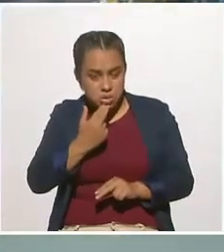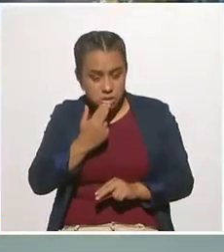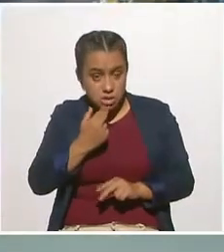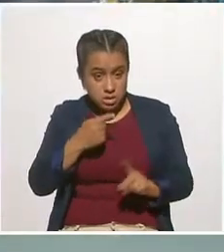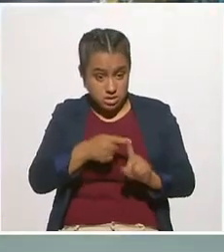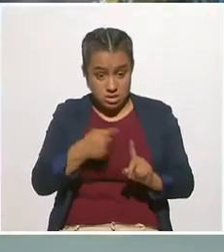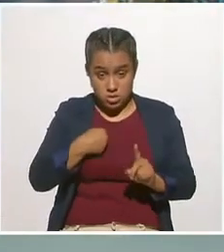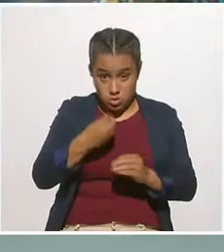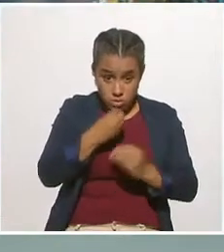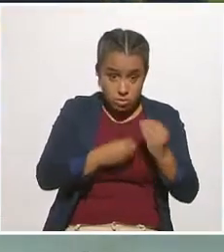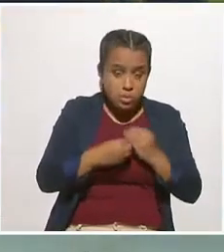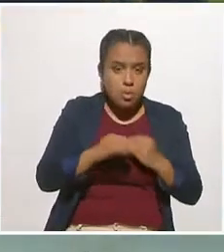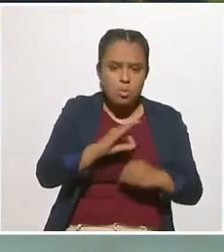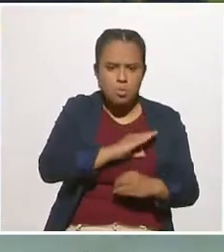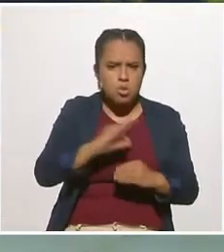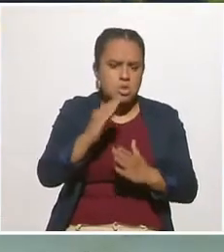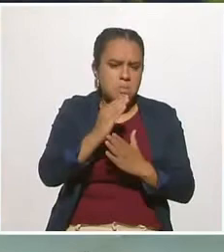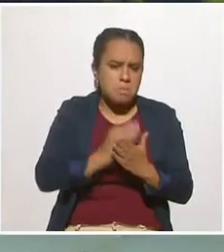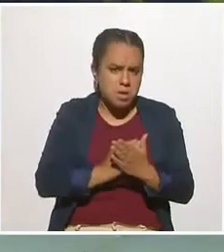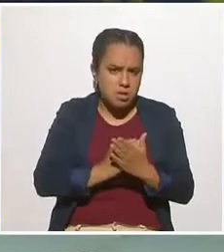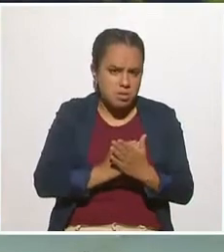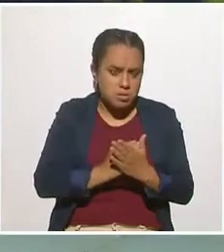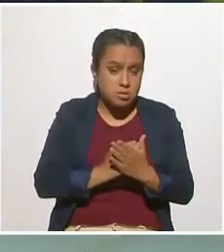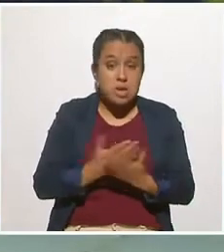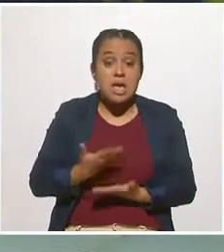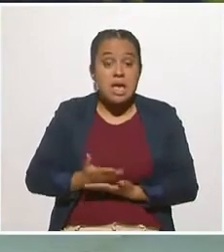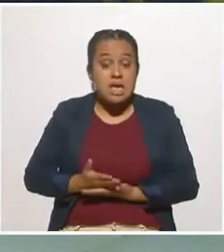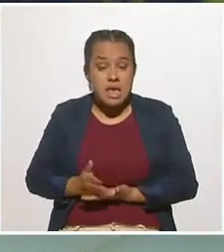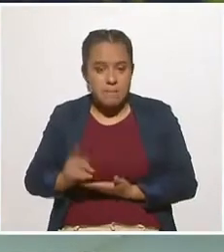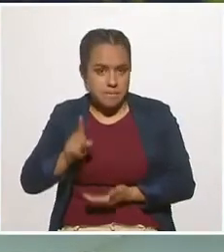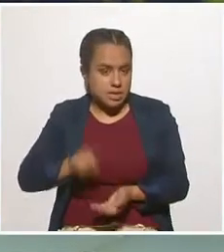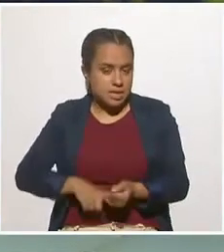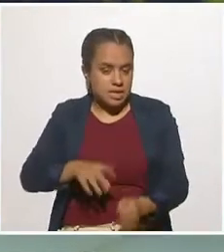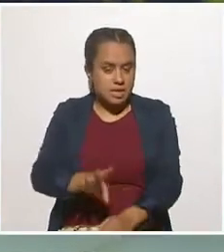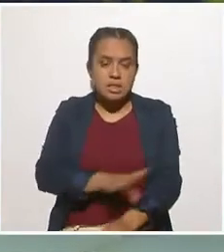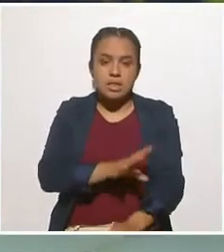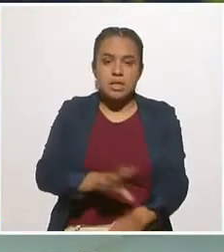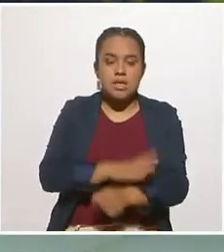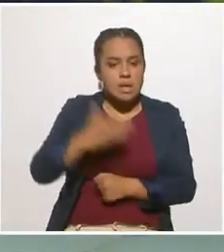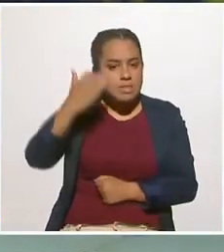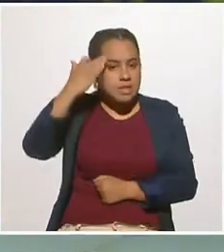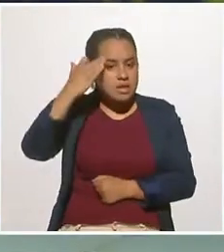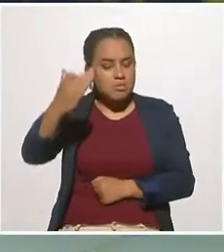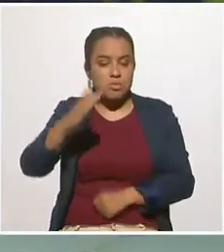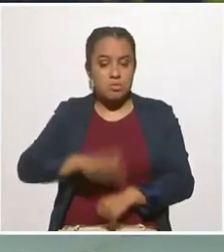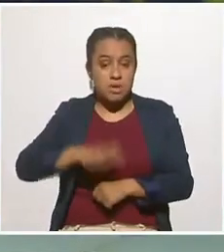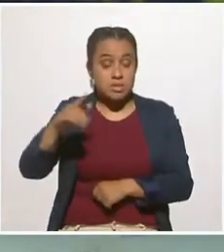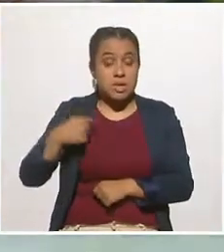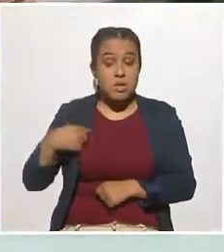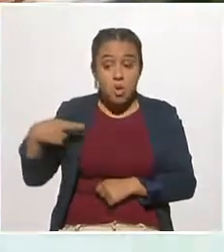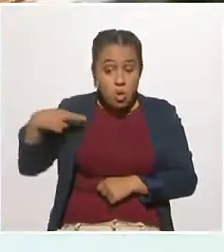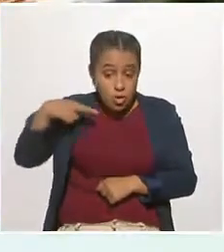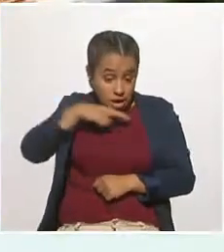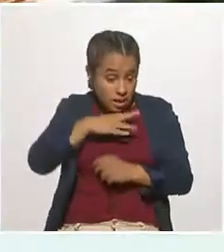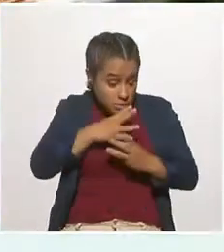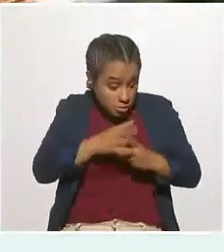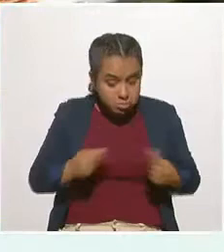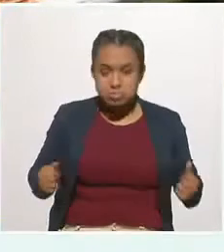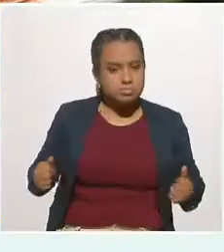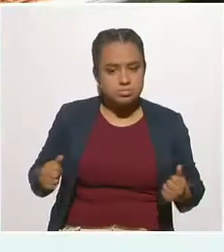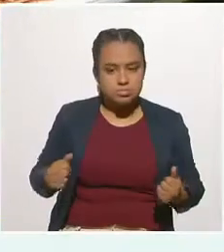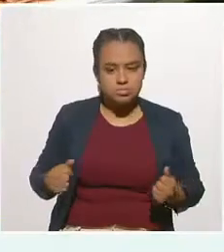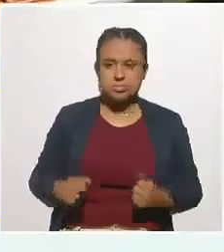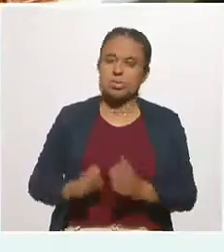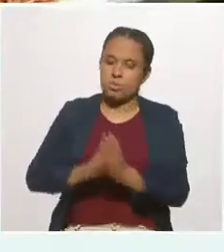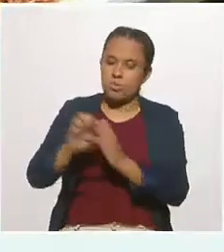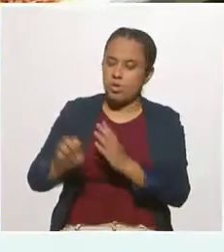menor. Y además va a ser energía que me va a durar más tiempo, no la voy a consumir tan rápido. Como los alimentos procesados.